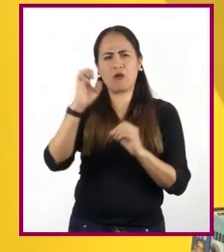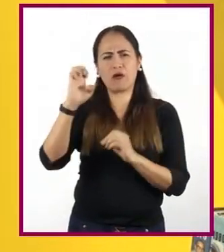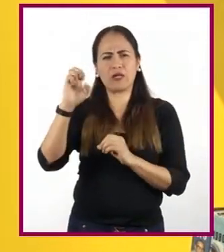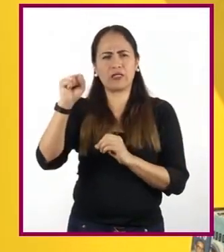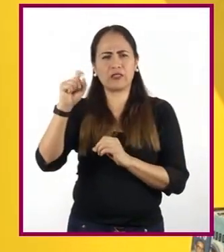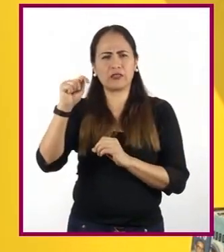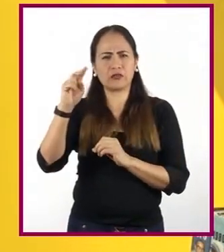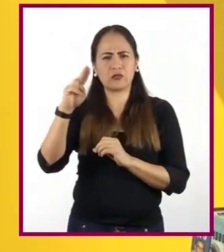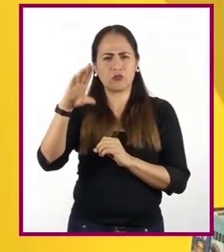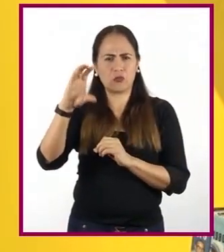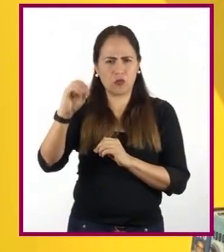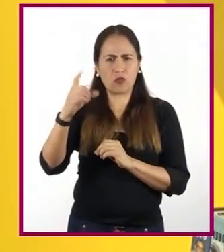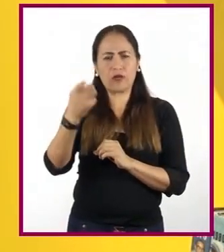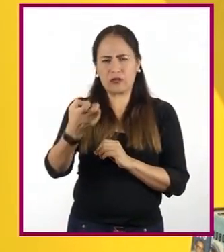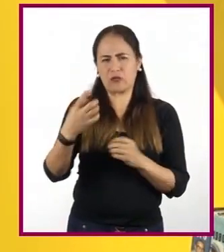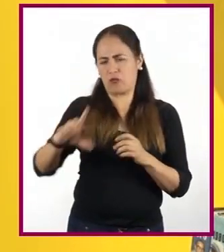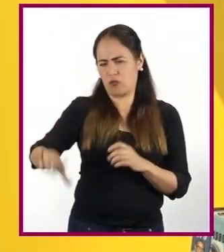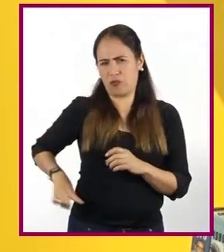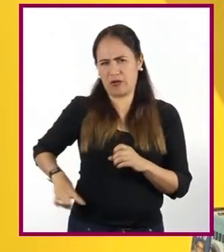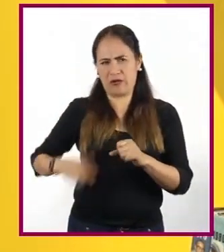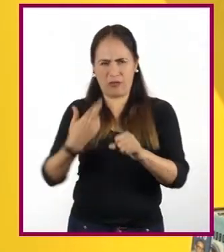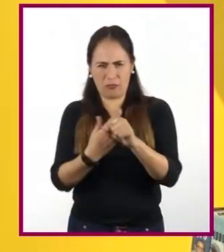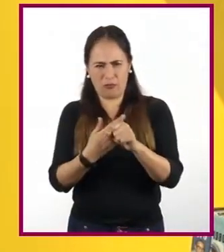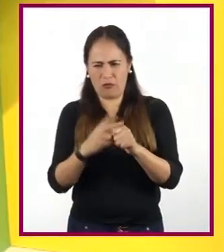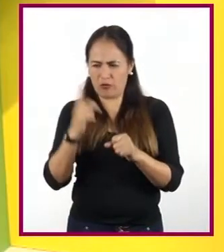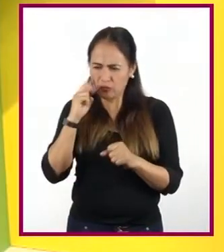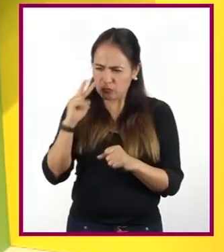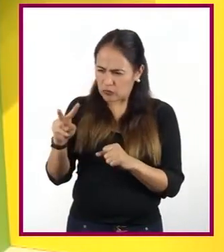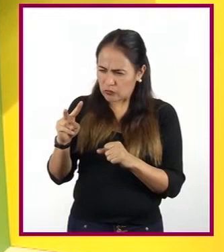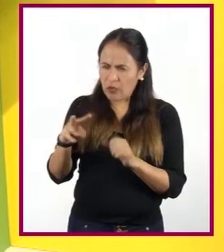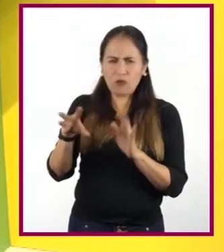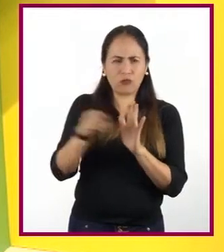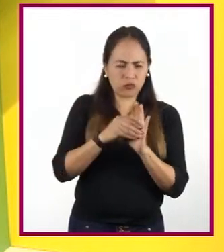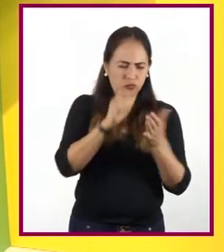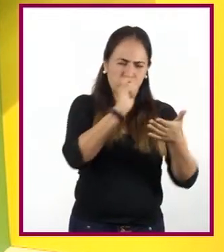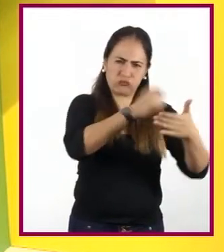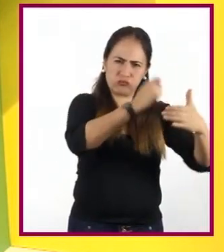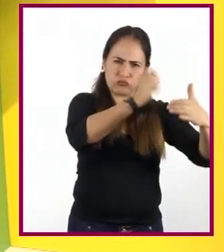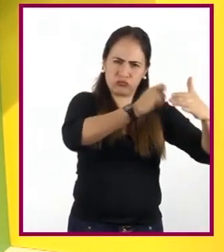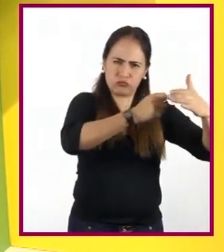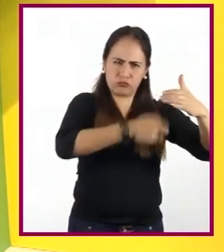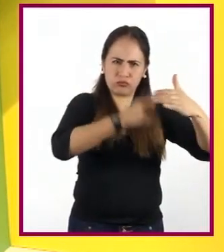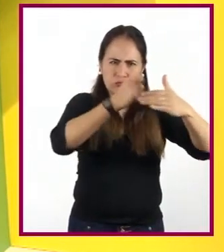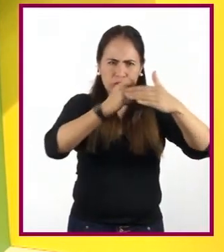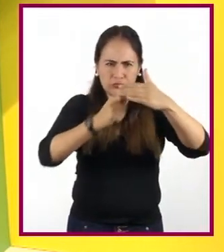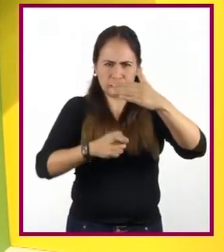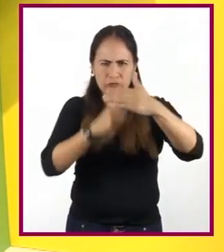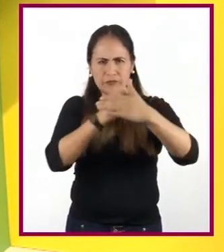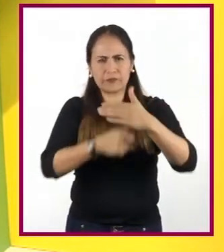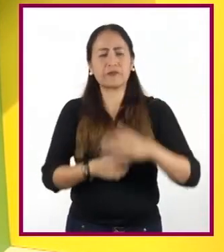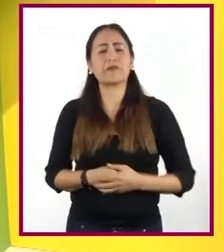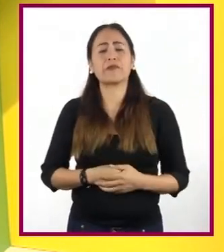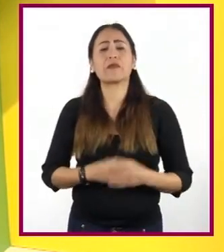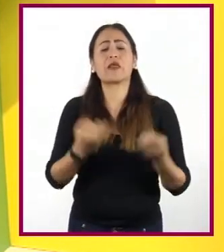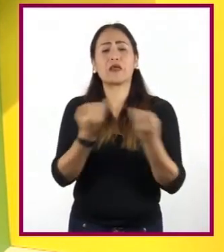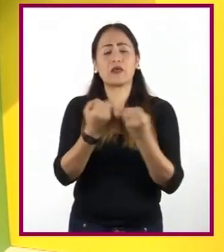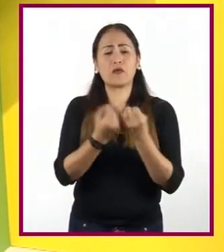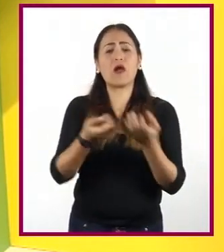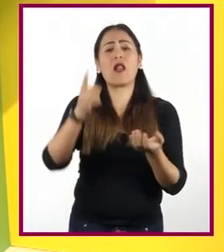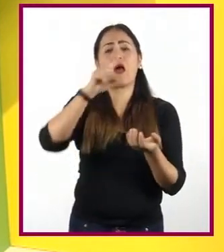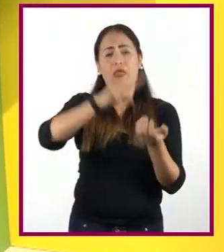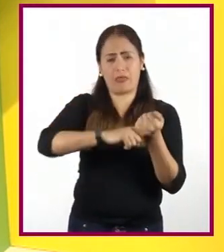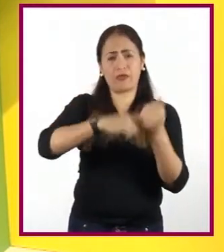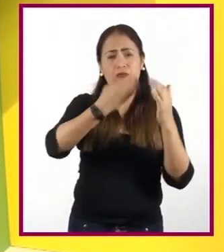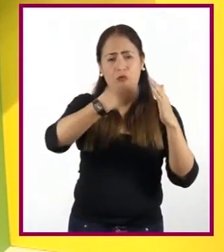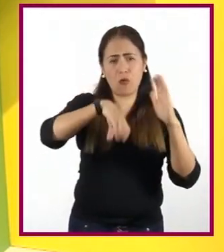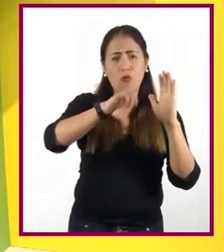eventos importantes de los gobernantes. De su estilo son particulares los amplios vanos que hacen de los interiores espacios claros